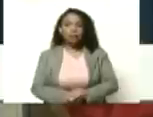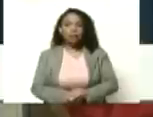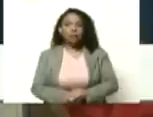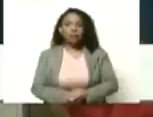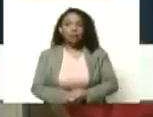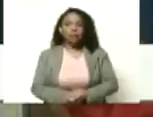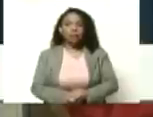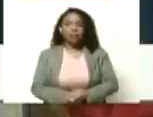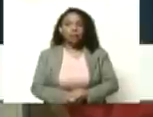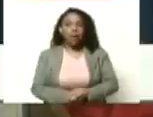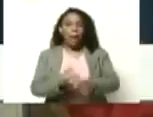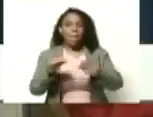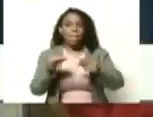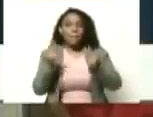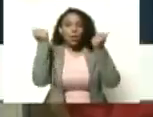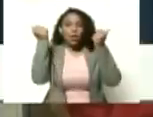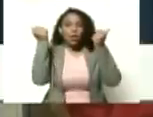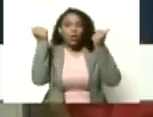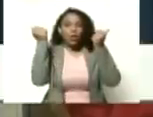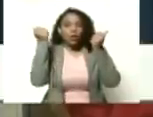la desaparición